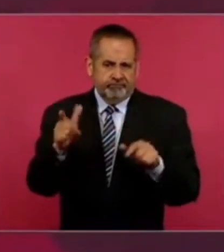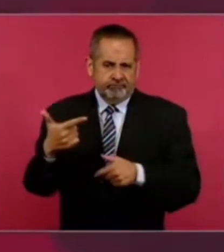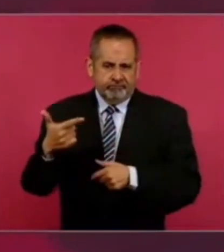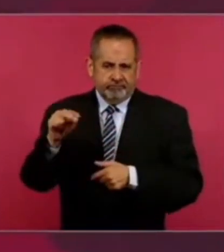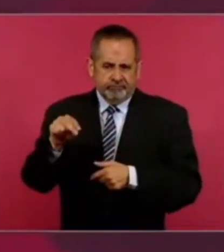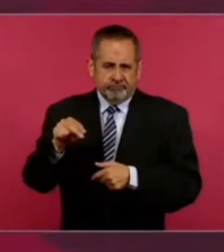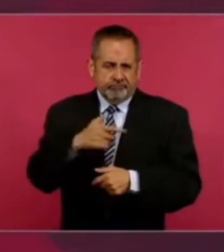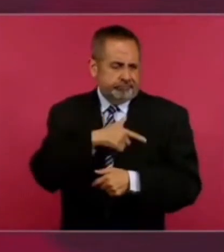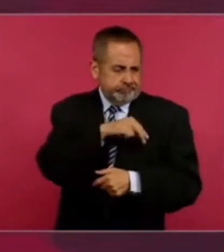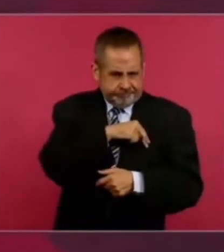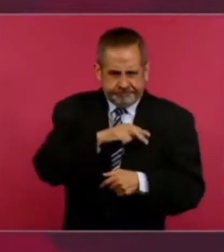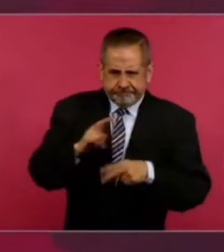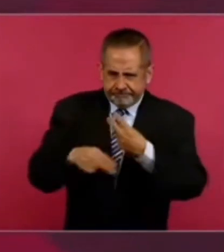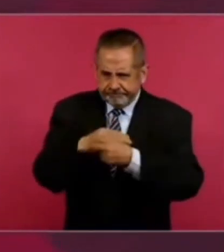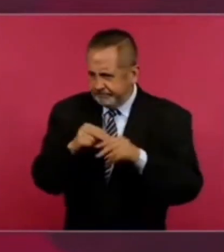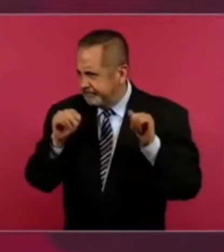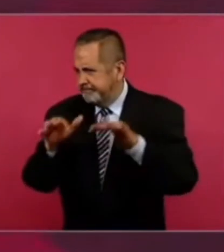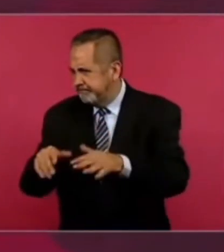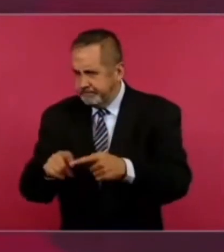Guardia Nacional